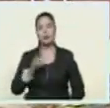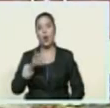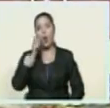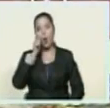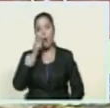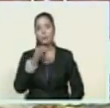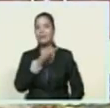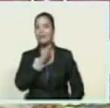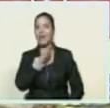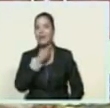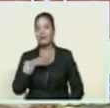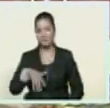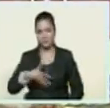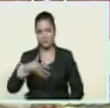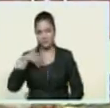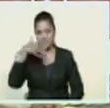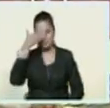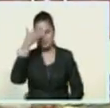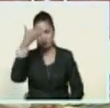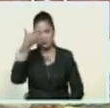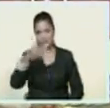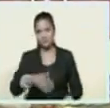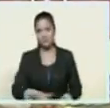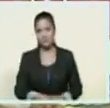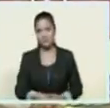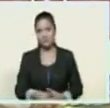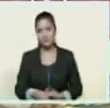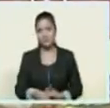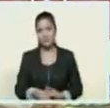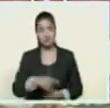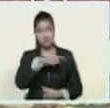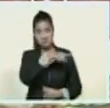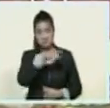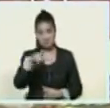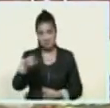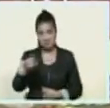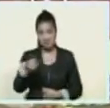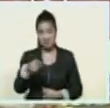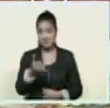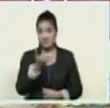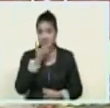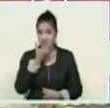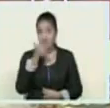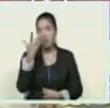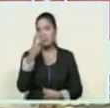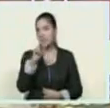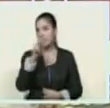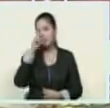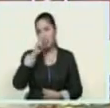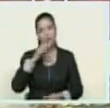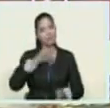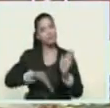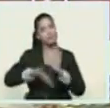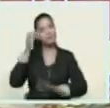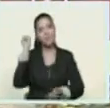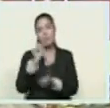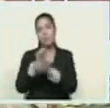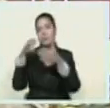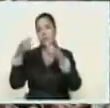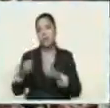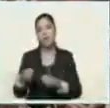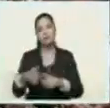doctor tarek william saab el piense como la luz con madre 30 años para el pony